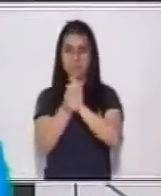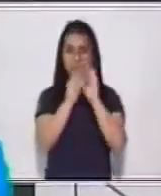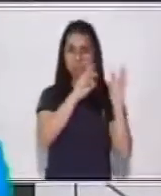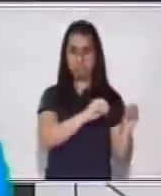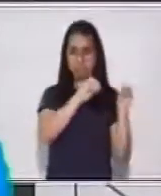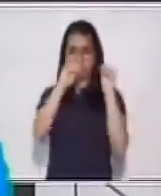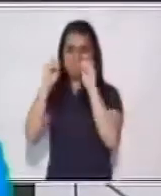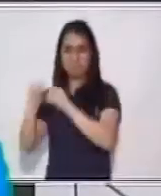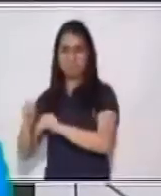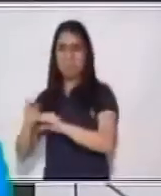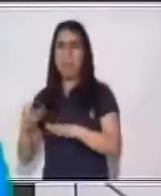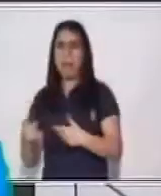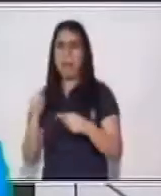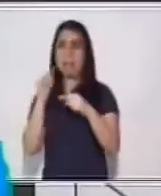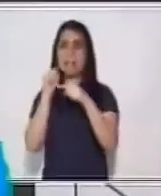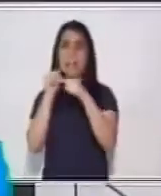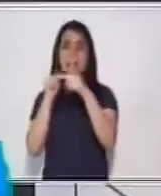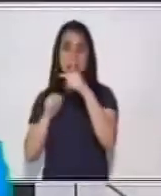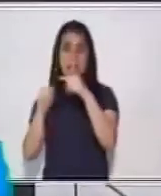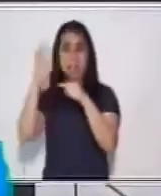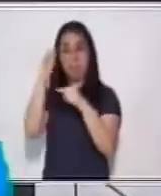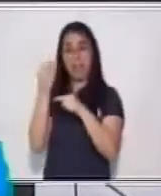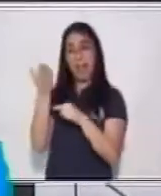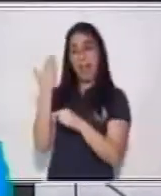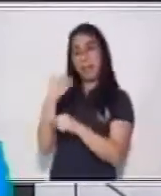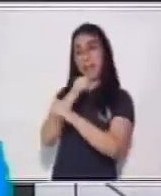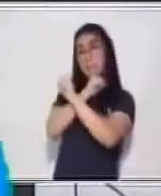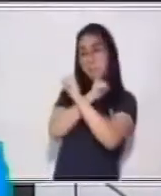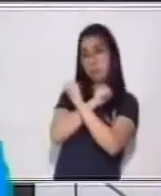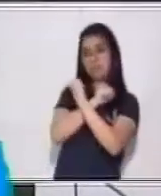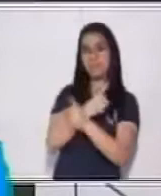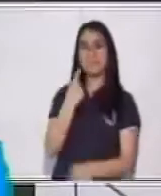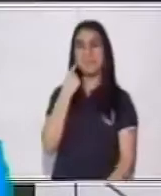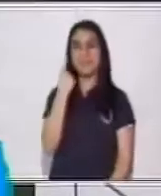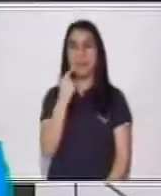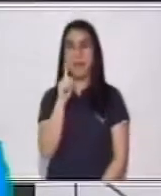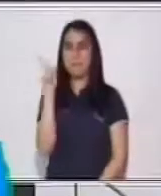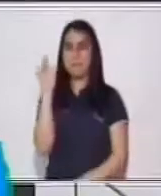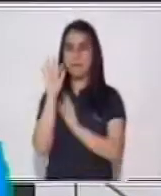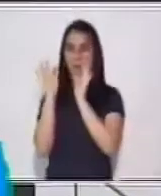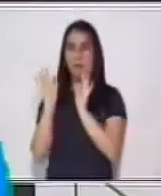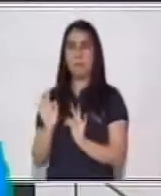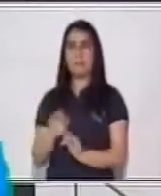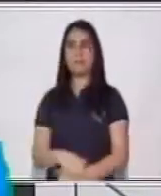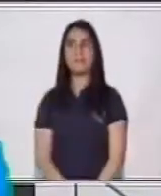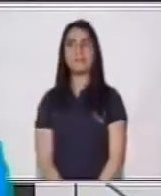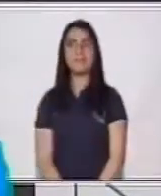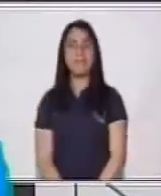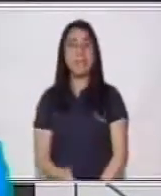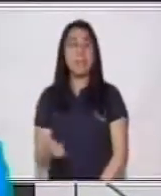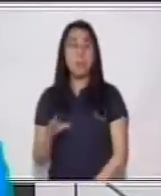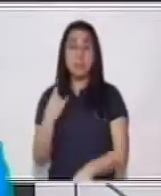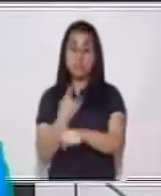y vamos a obtener como resultado que la hipotenusa tiene un tamaño de